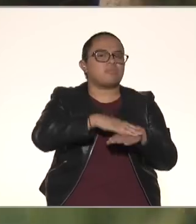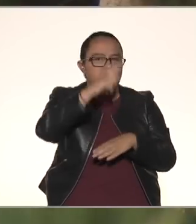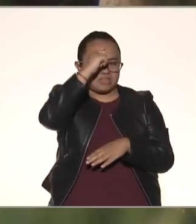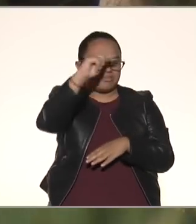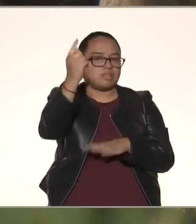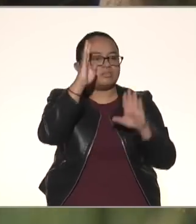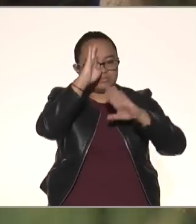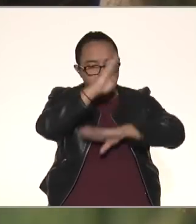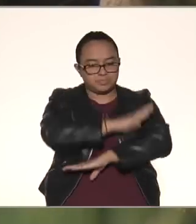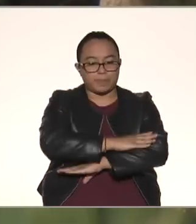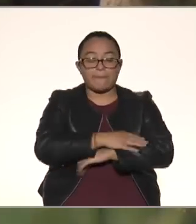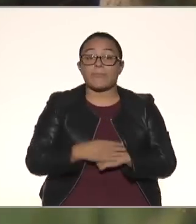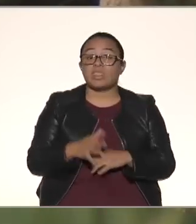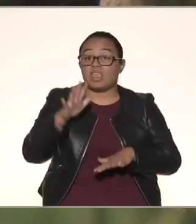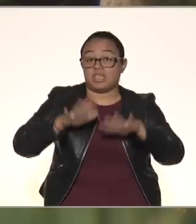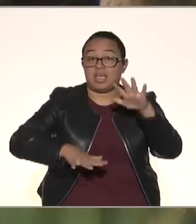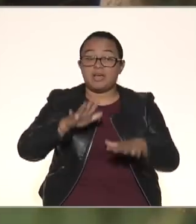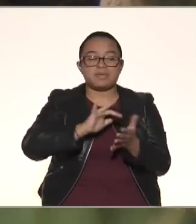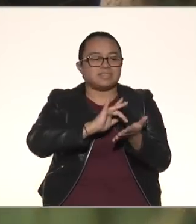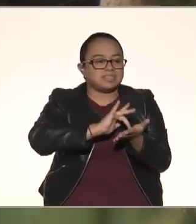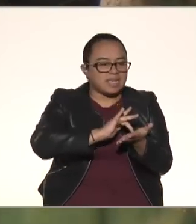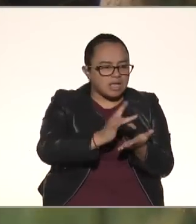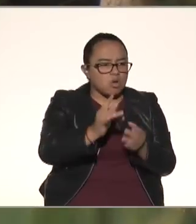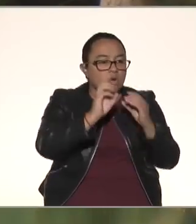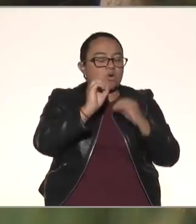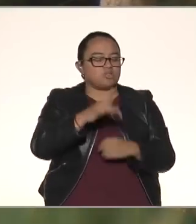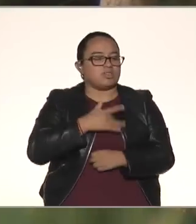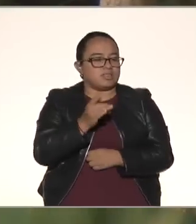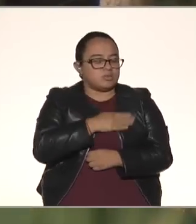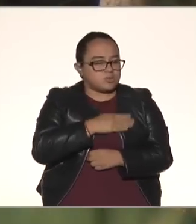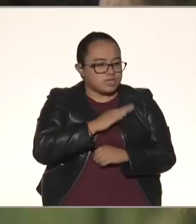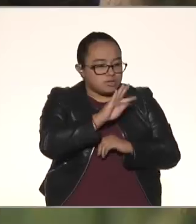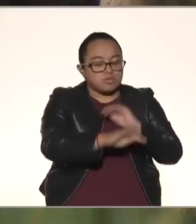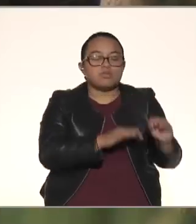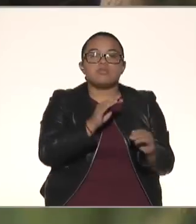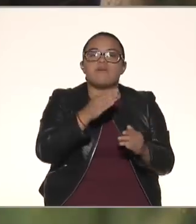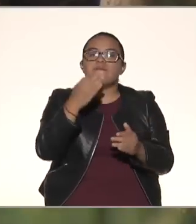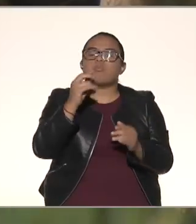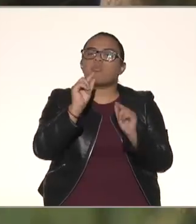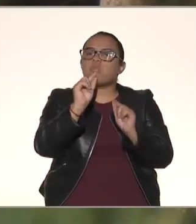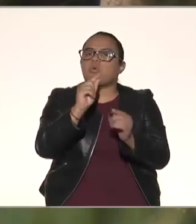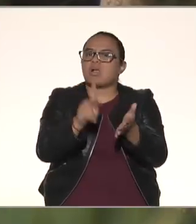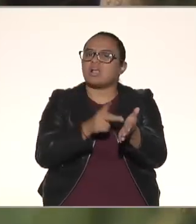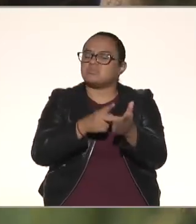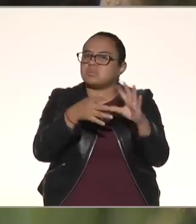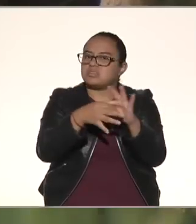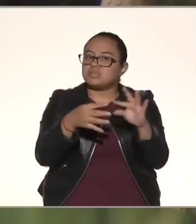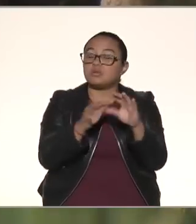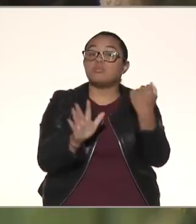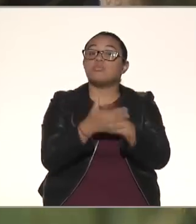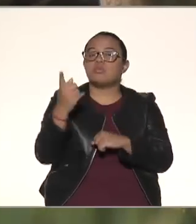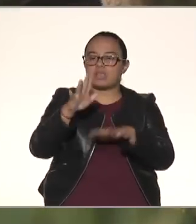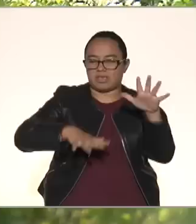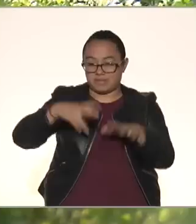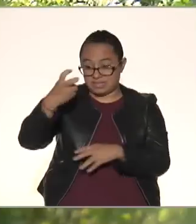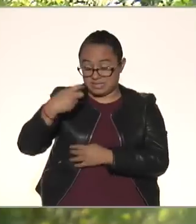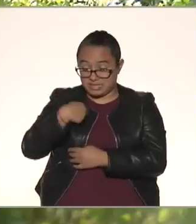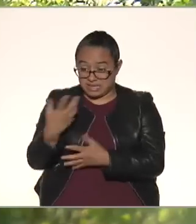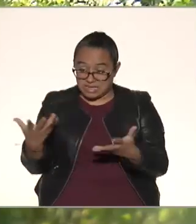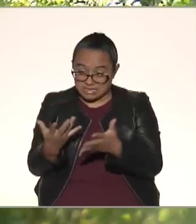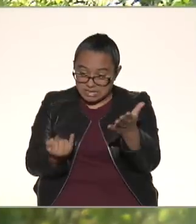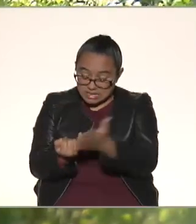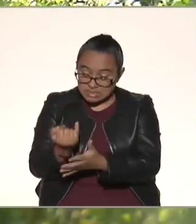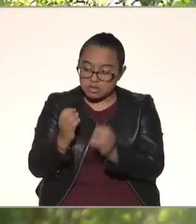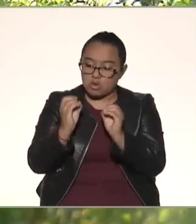Pocas veces se habla de generosidad y agradecimiento, porque damos por sentado que muchas decisiones o comportamientos se